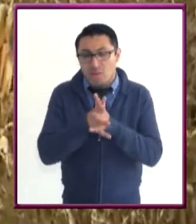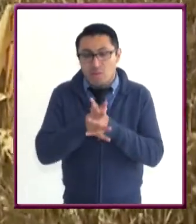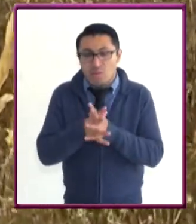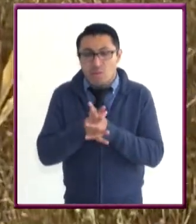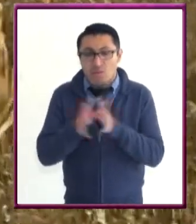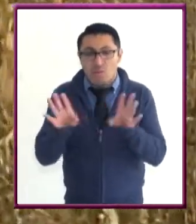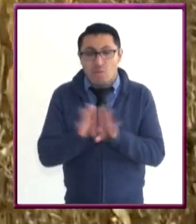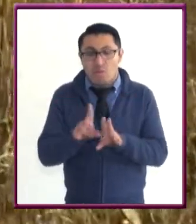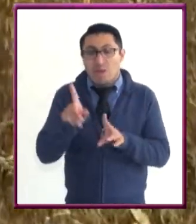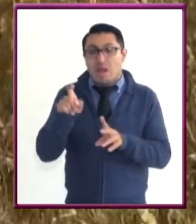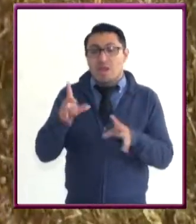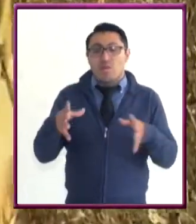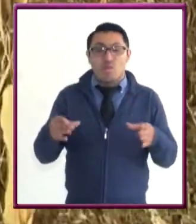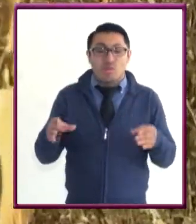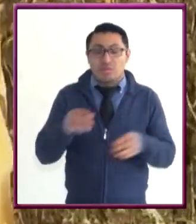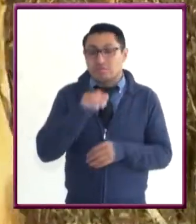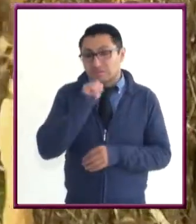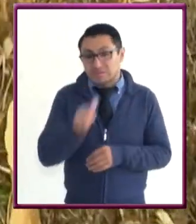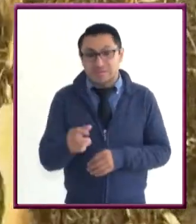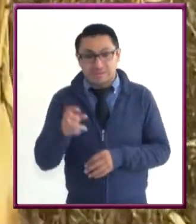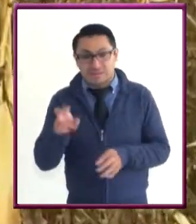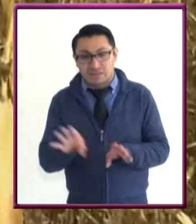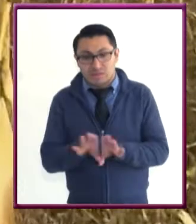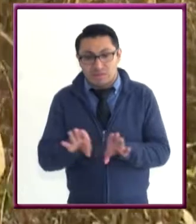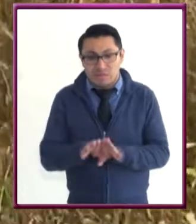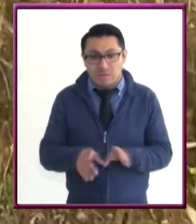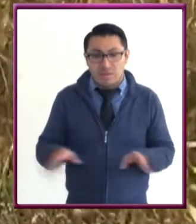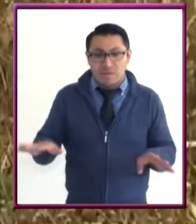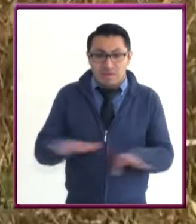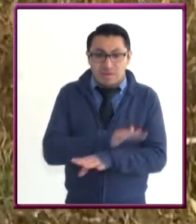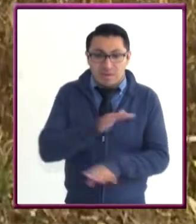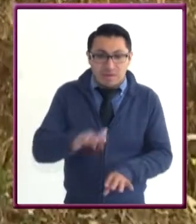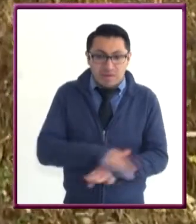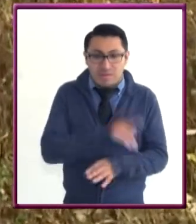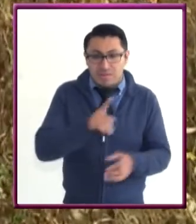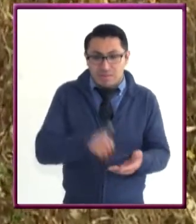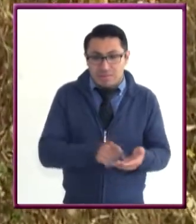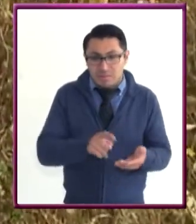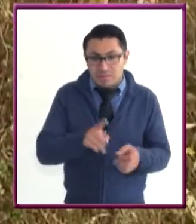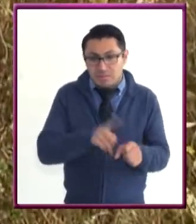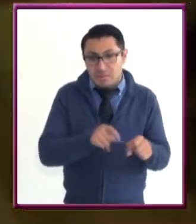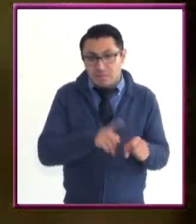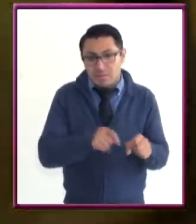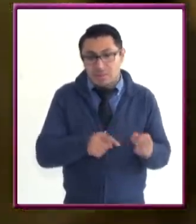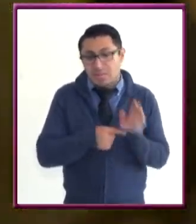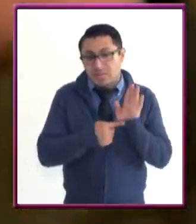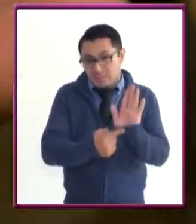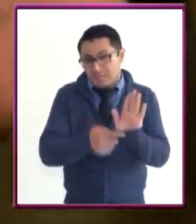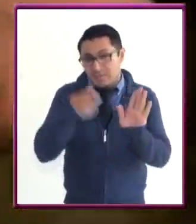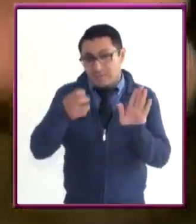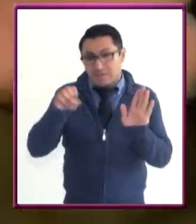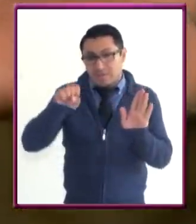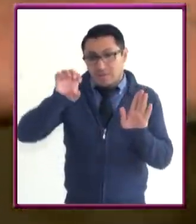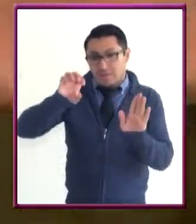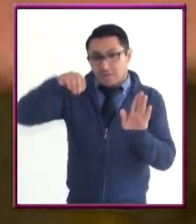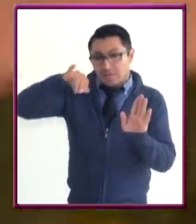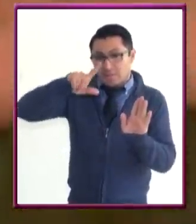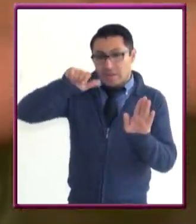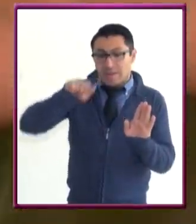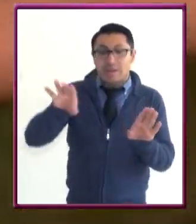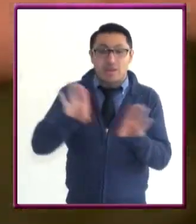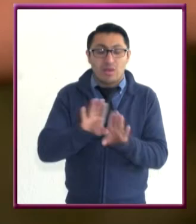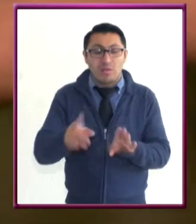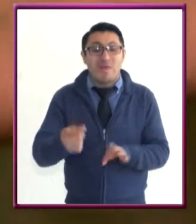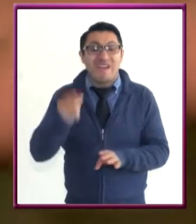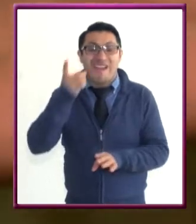pues desarrollan sus órganos reproductores y ya cambia. Esta es la semilla del teocincle. En otros lados lo conocen como diente de